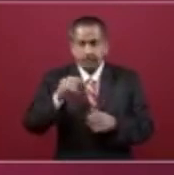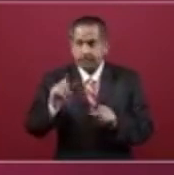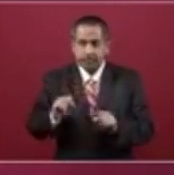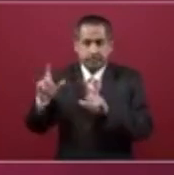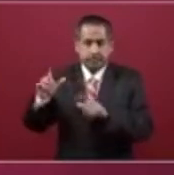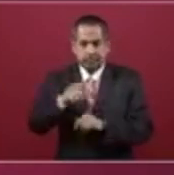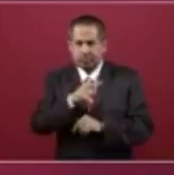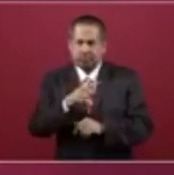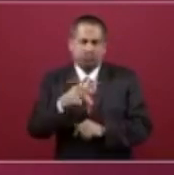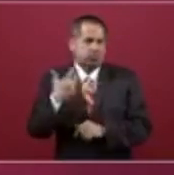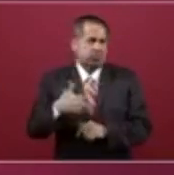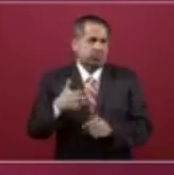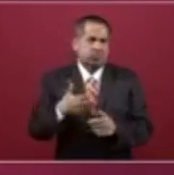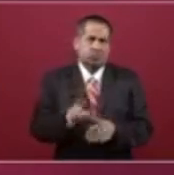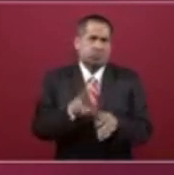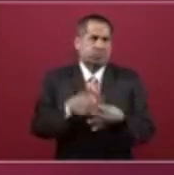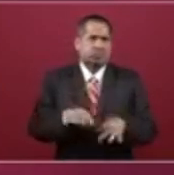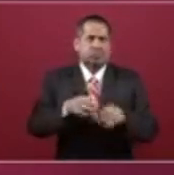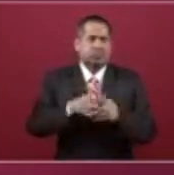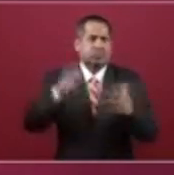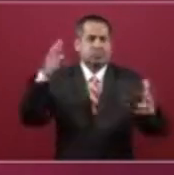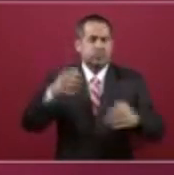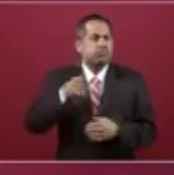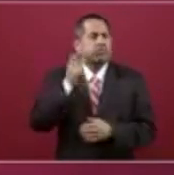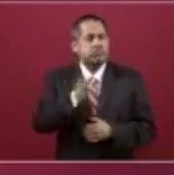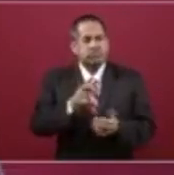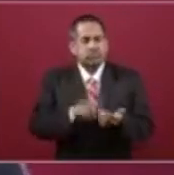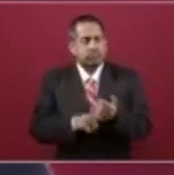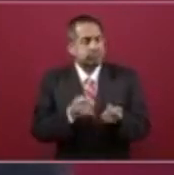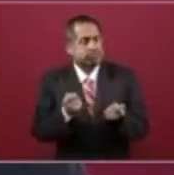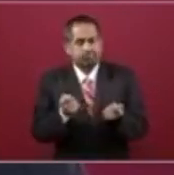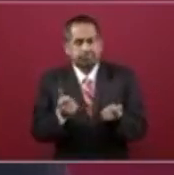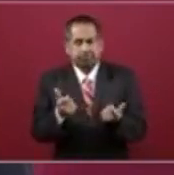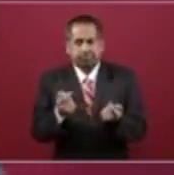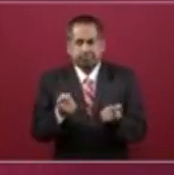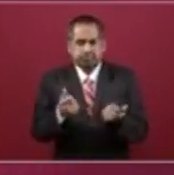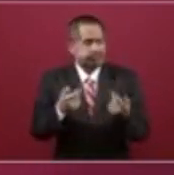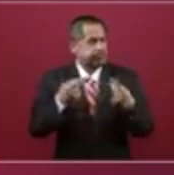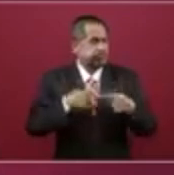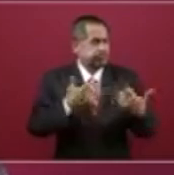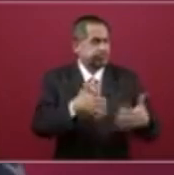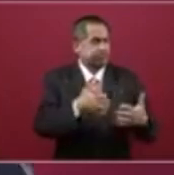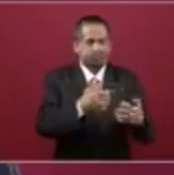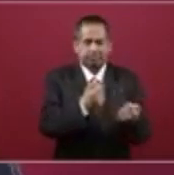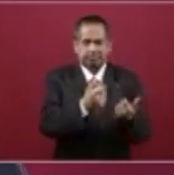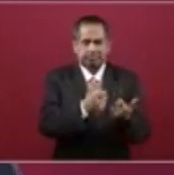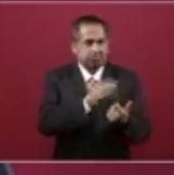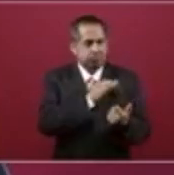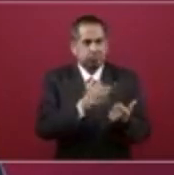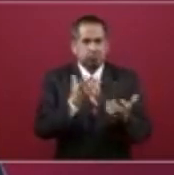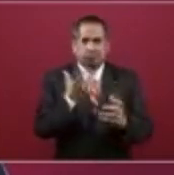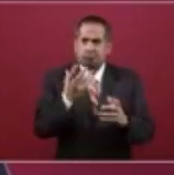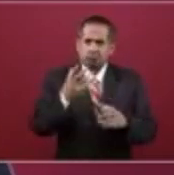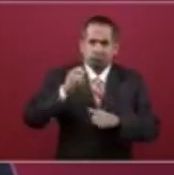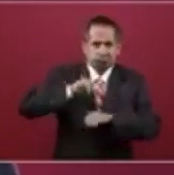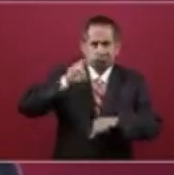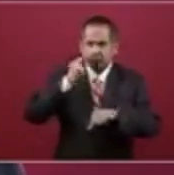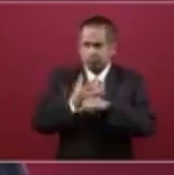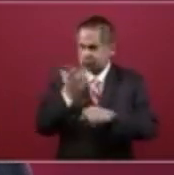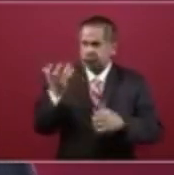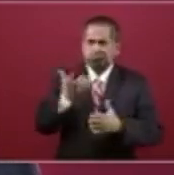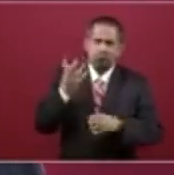muy grandes, muy importantes, realmente muy pocas empresas pueden llevar a cabo este tipo de